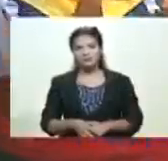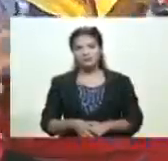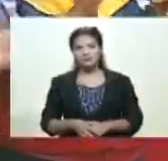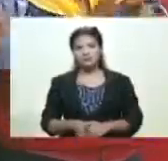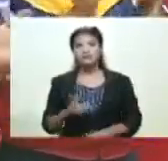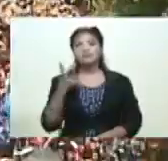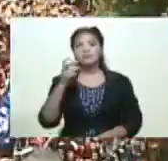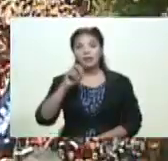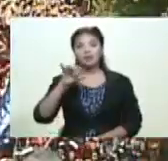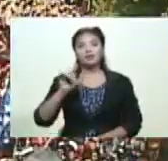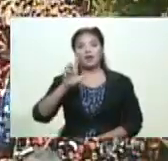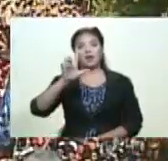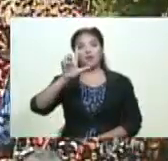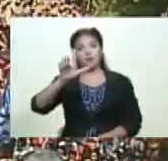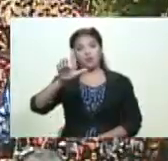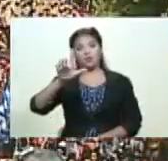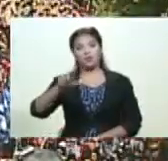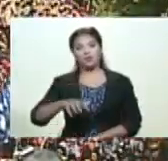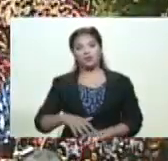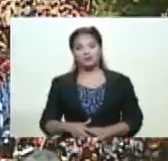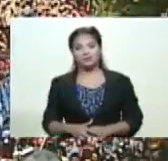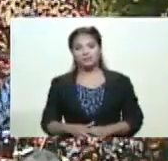El 30 de julio,